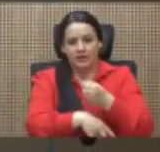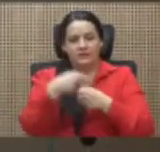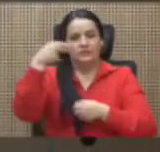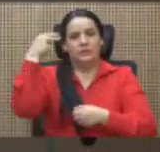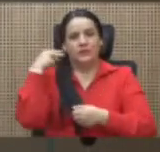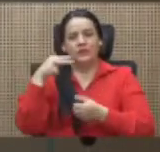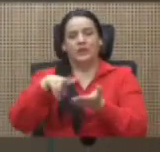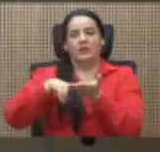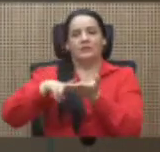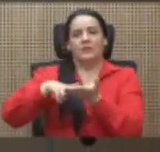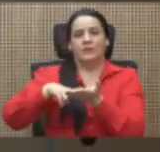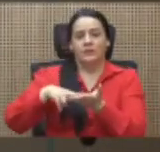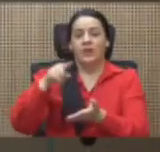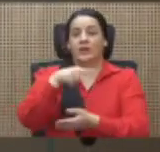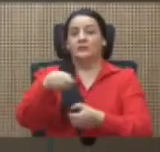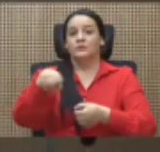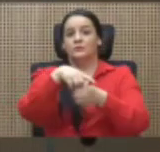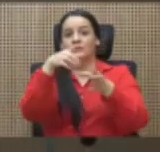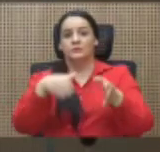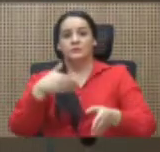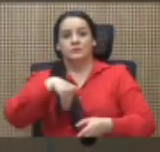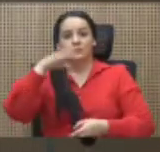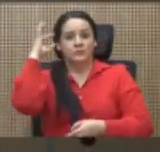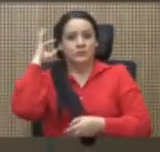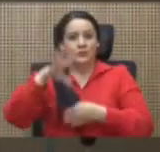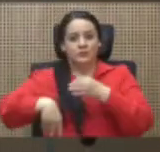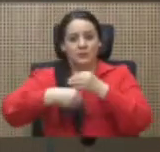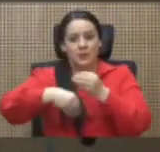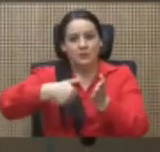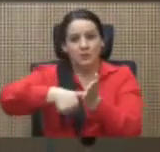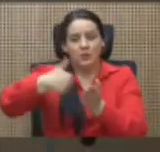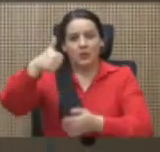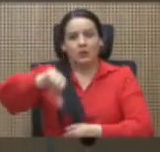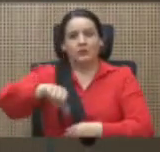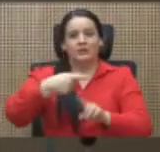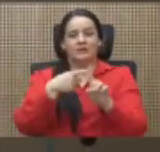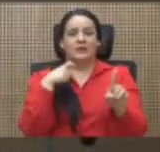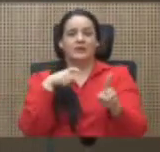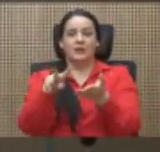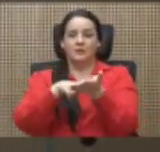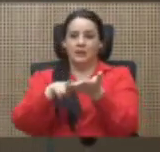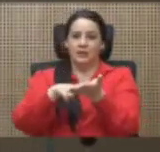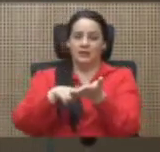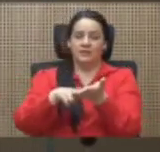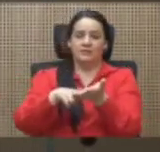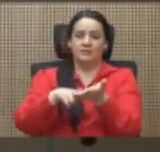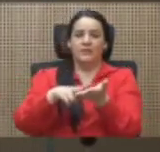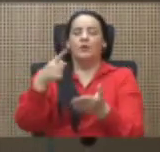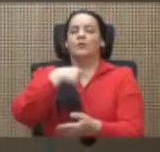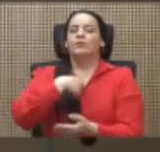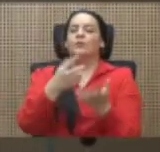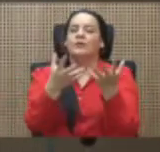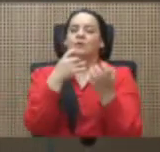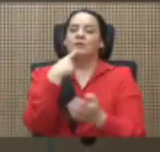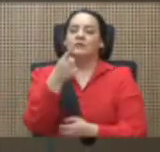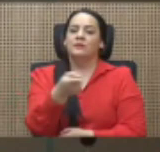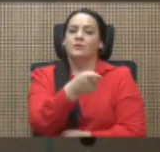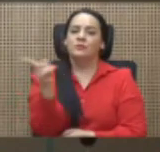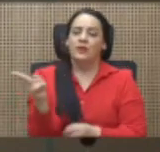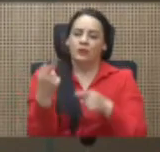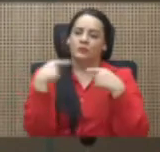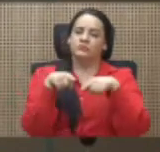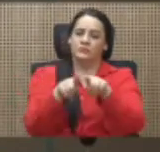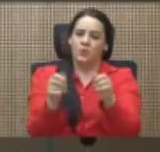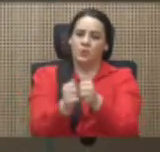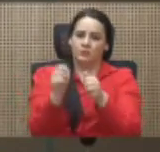Liberación Nacional. Aquellos diputados y diputadas que hayan sumado sus votos en contra desde Liberación Nacional, les quiero decir que están siendo consecuentes